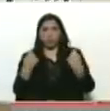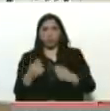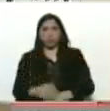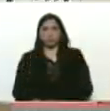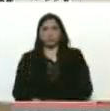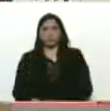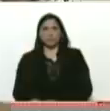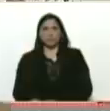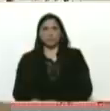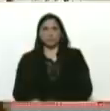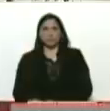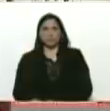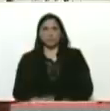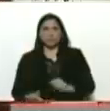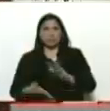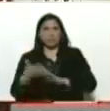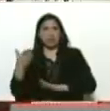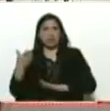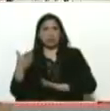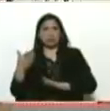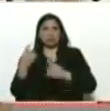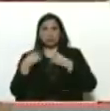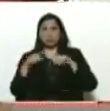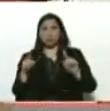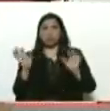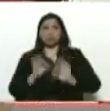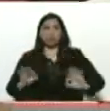Aparecen allí, se fueron, desaparecieron, nadie sabe dónde están.